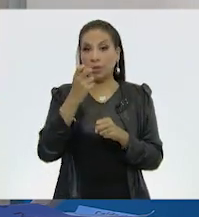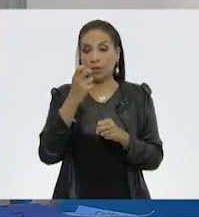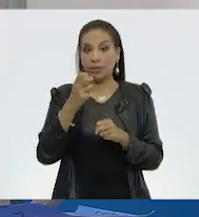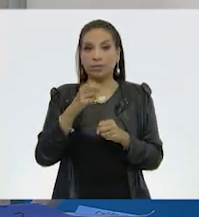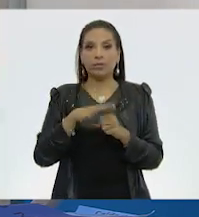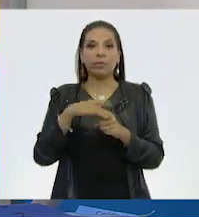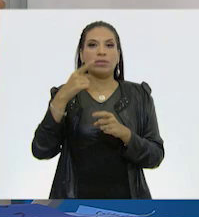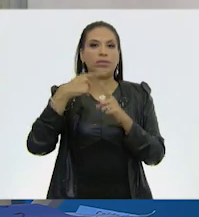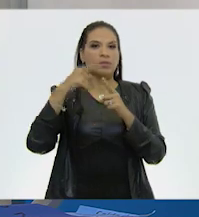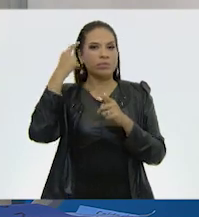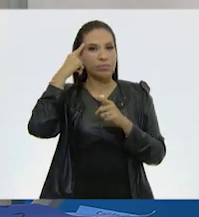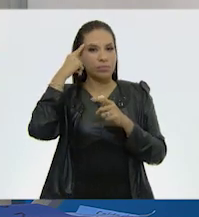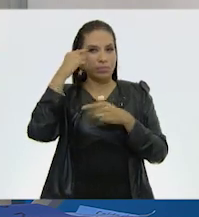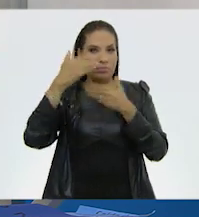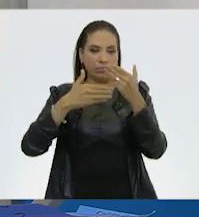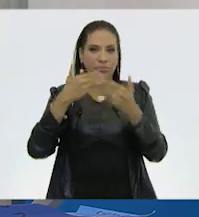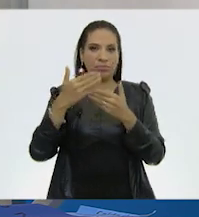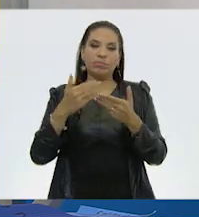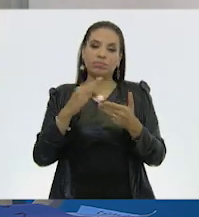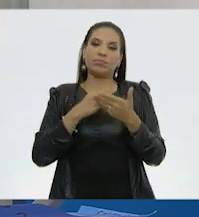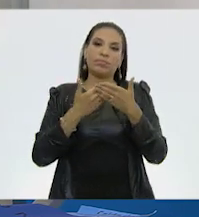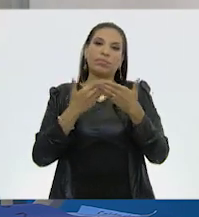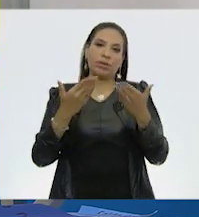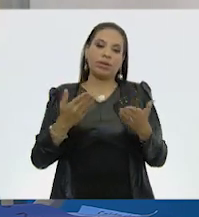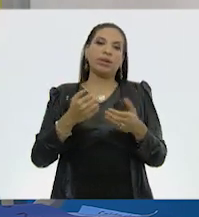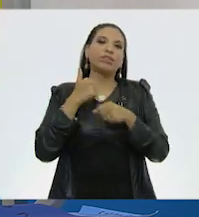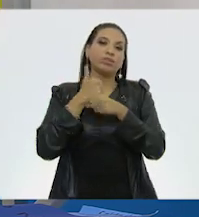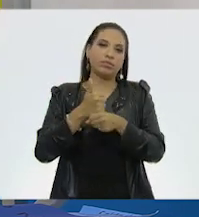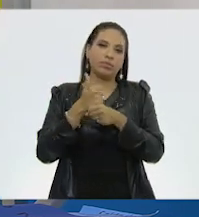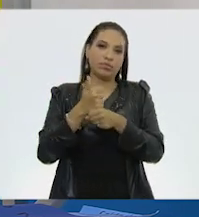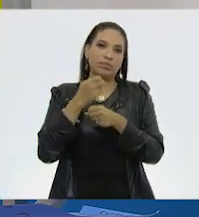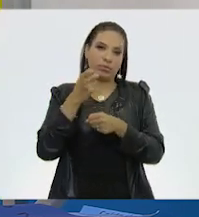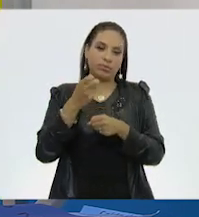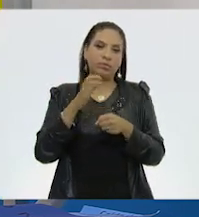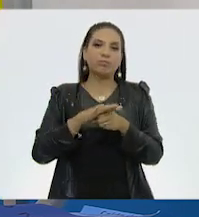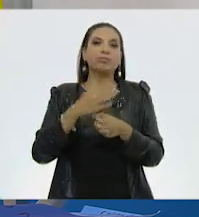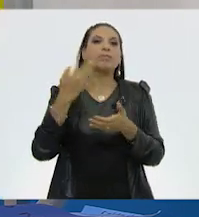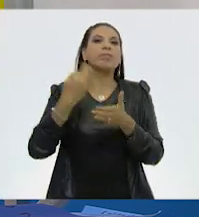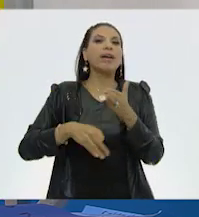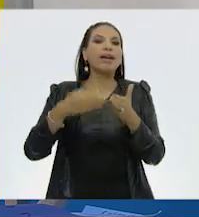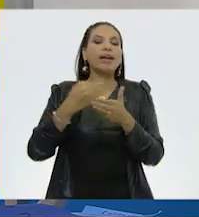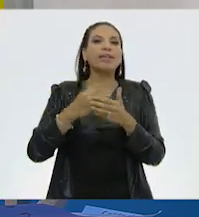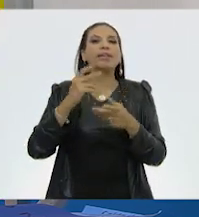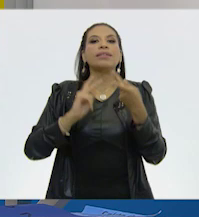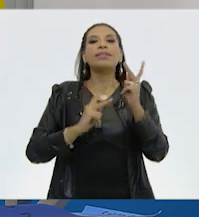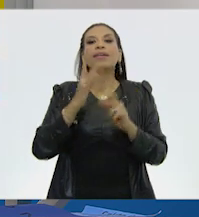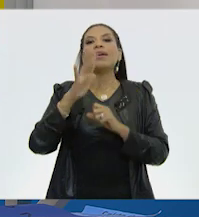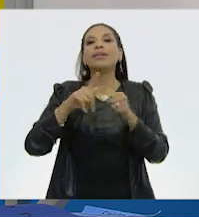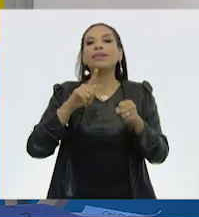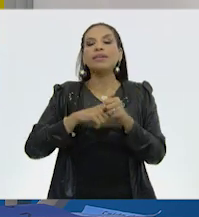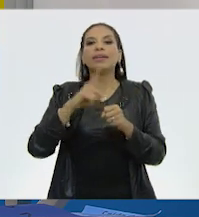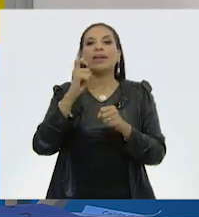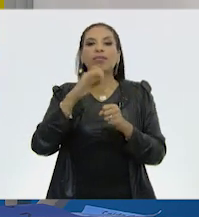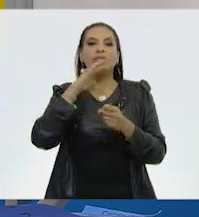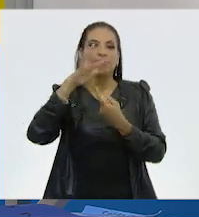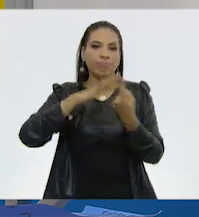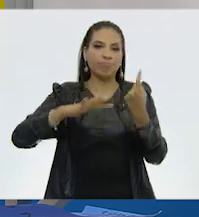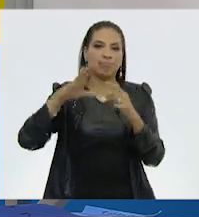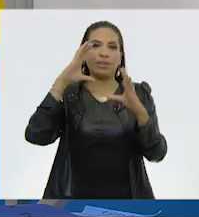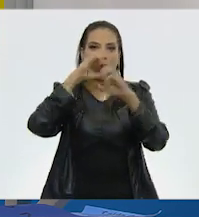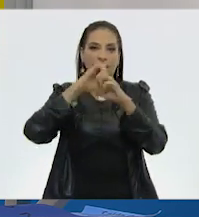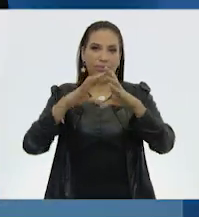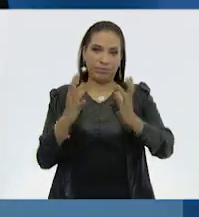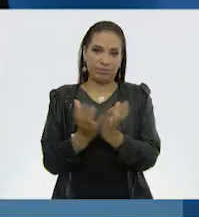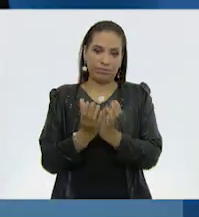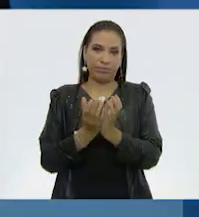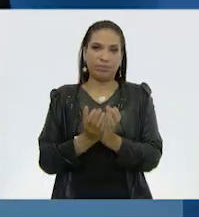ese antropocentrismo, ahora sufrimos las consecuencias de la escasez de recursos naturales, contaminación y calentamiento